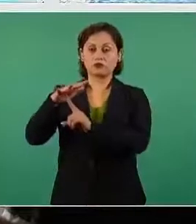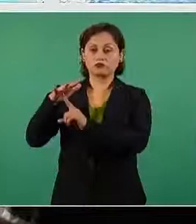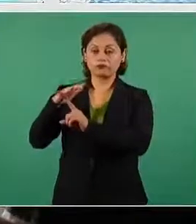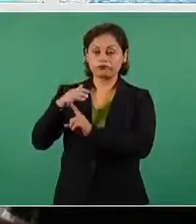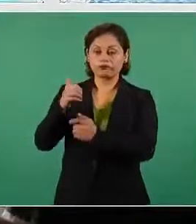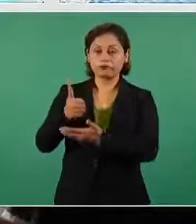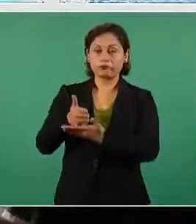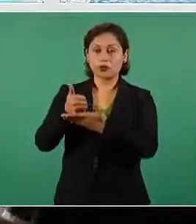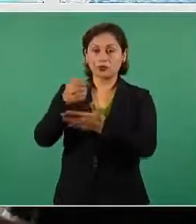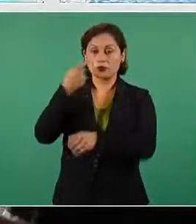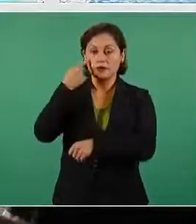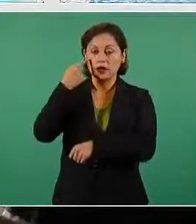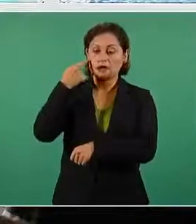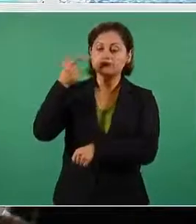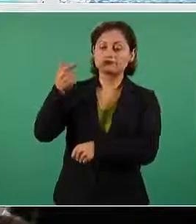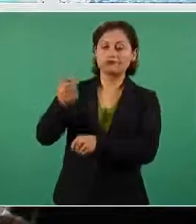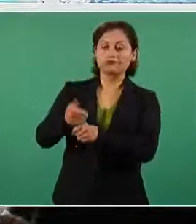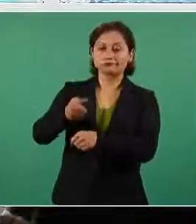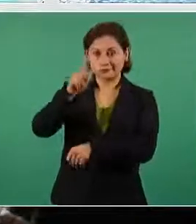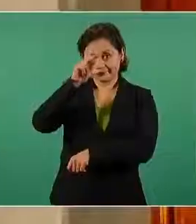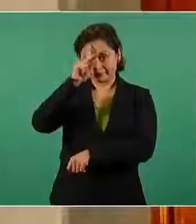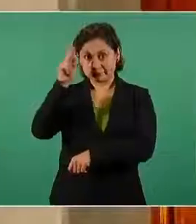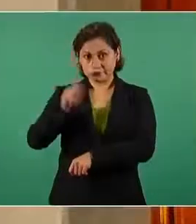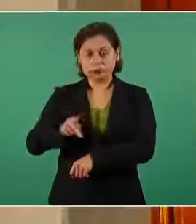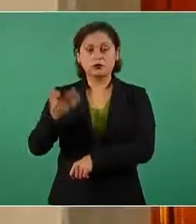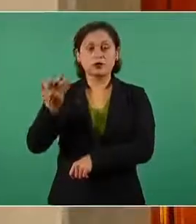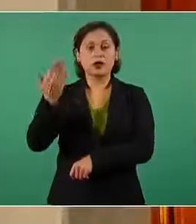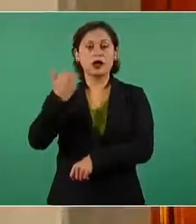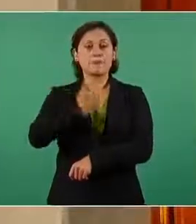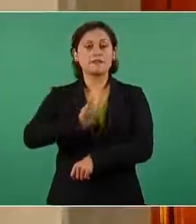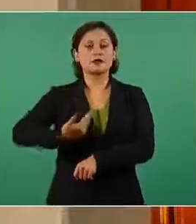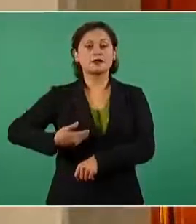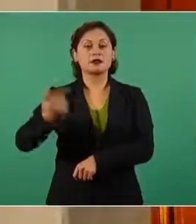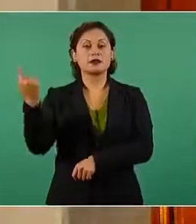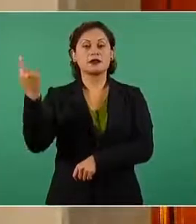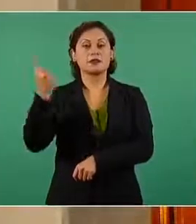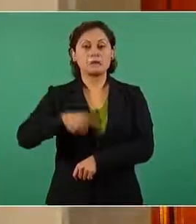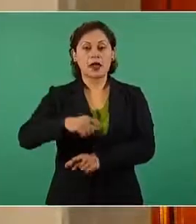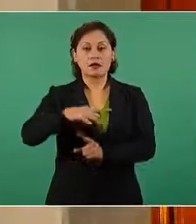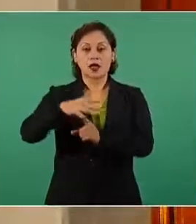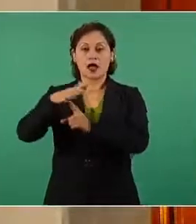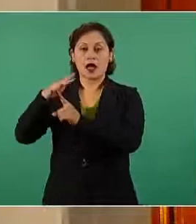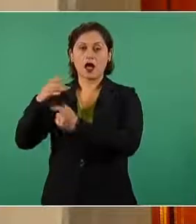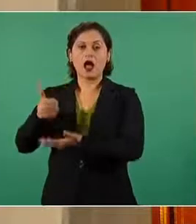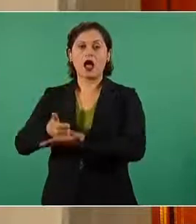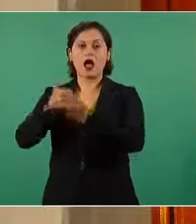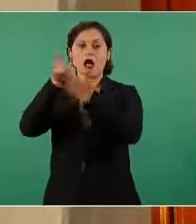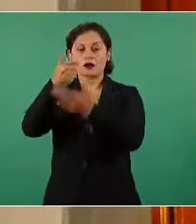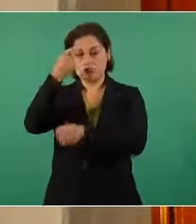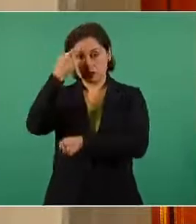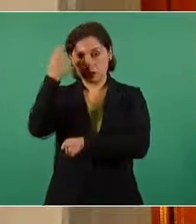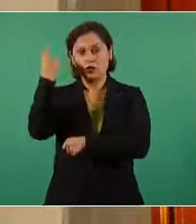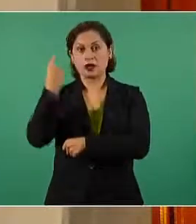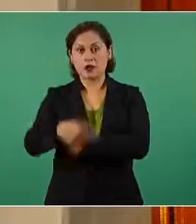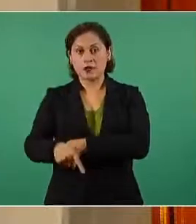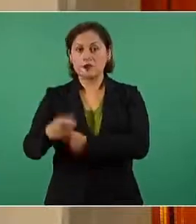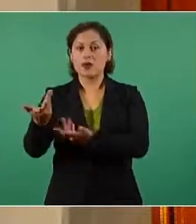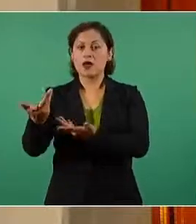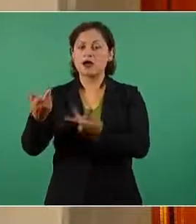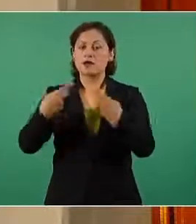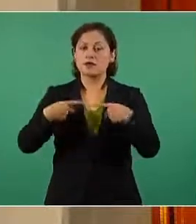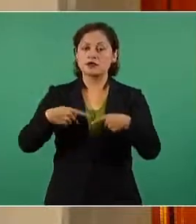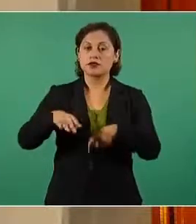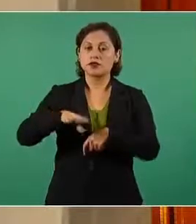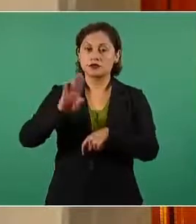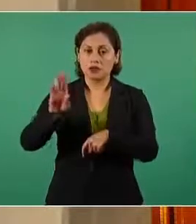afectadas. El señor presidente había indicado que se usaran también para la evacuación de cadáveres o de